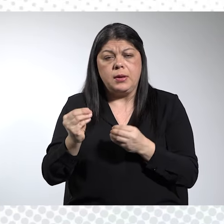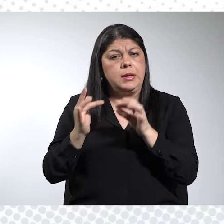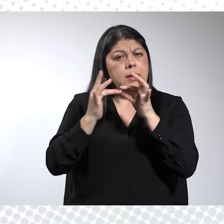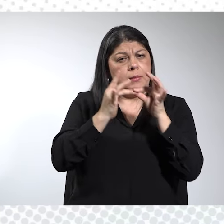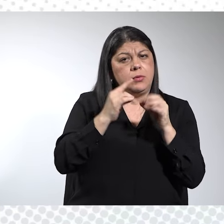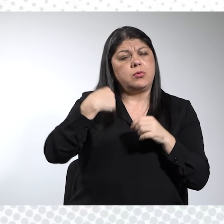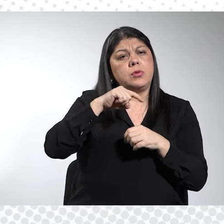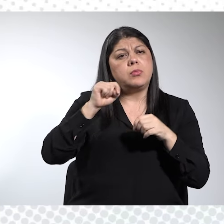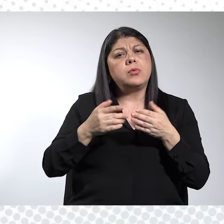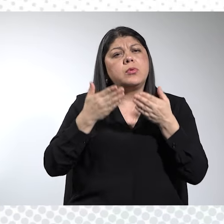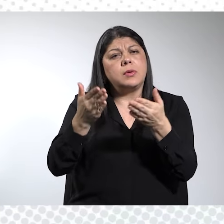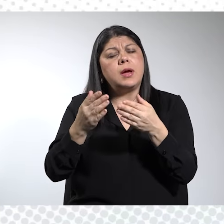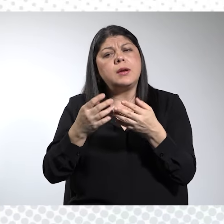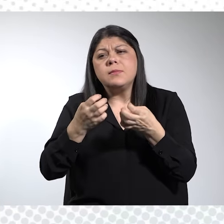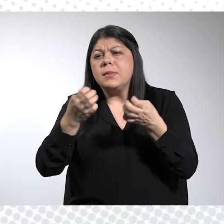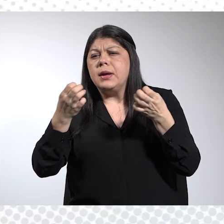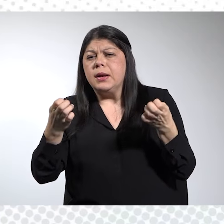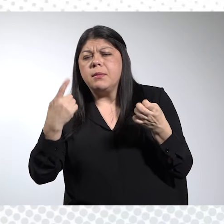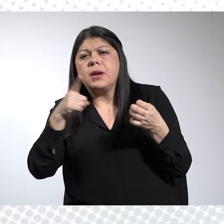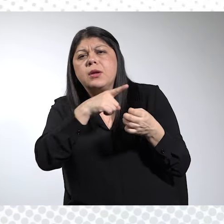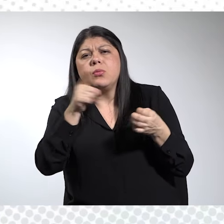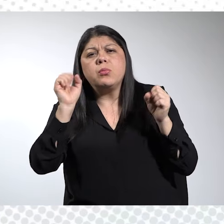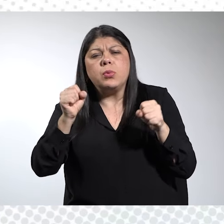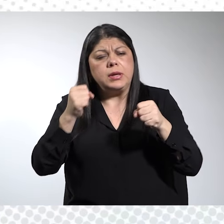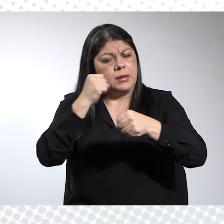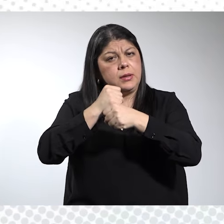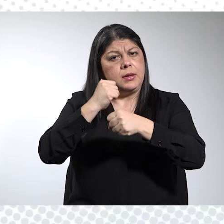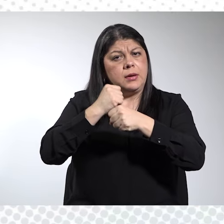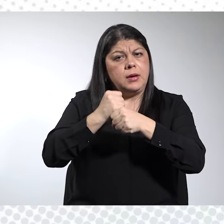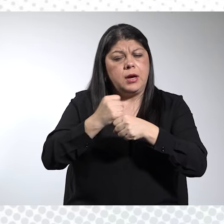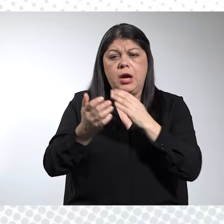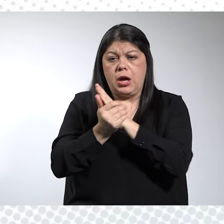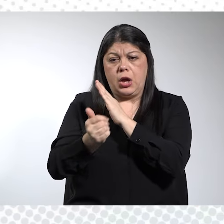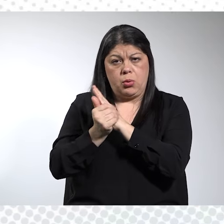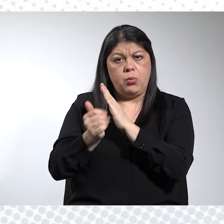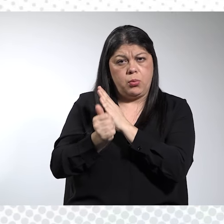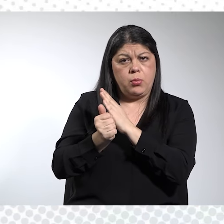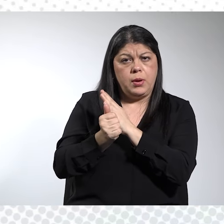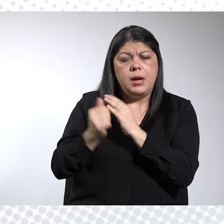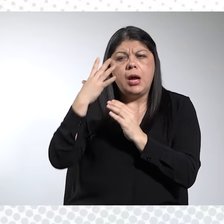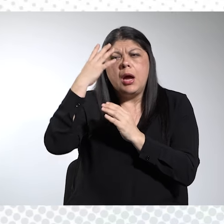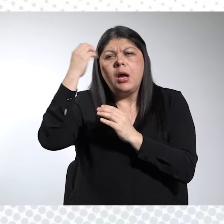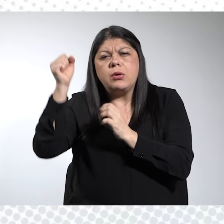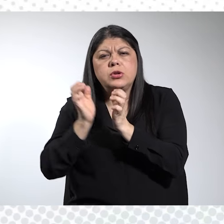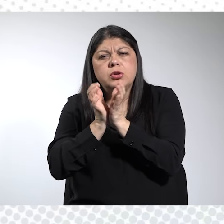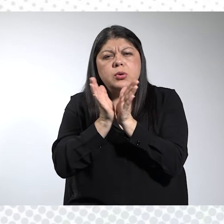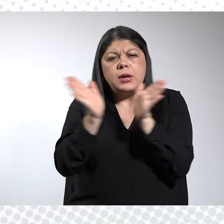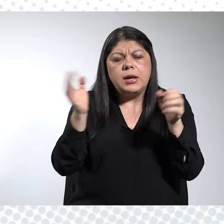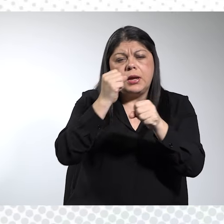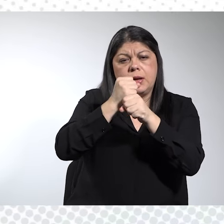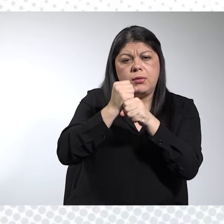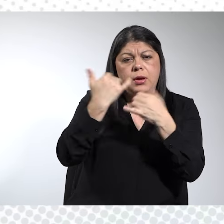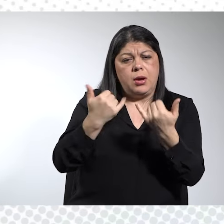juventud, sobre todo, debemos darles las herramientas necesarias para que puedan trabajar en su habilidad blanda y en el concepto general del